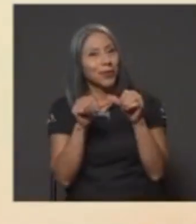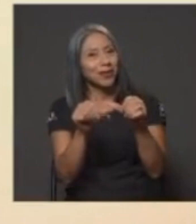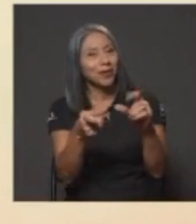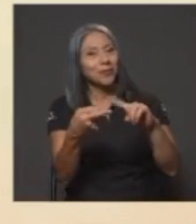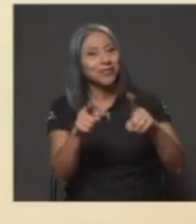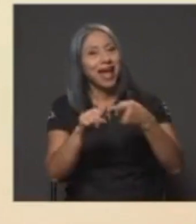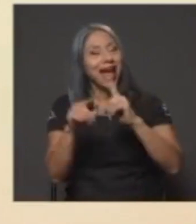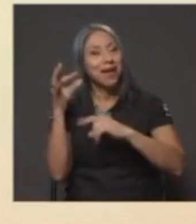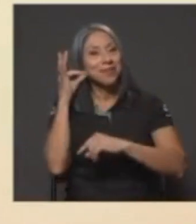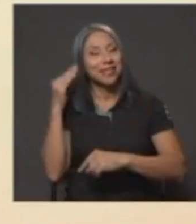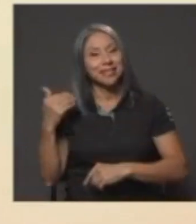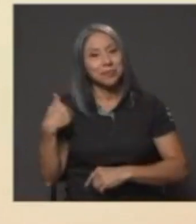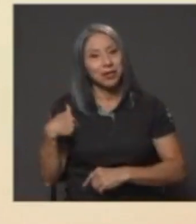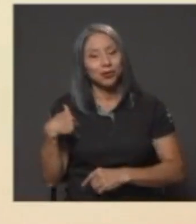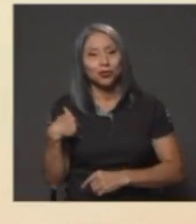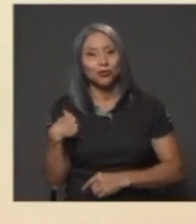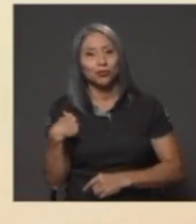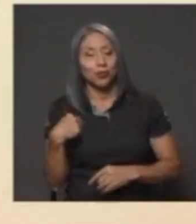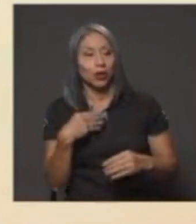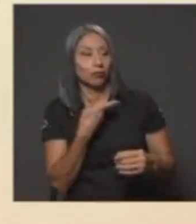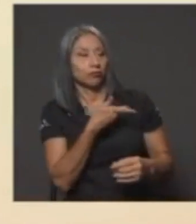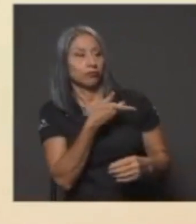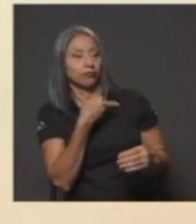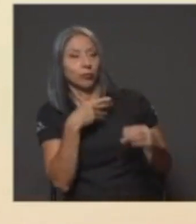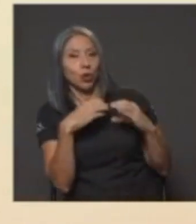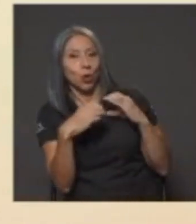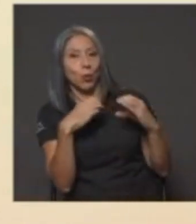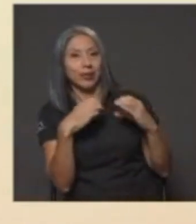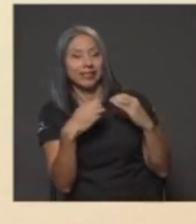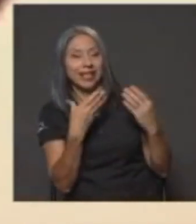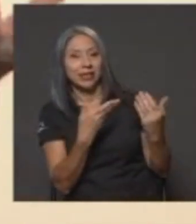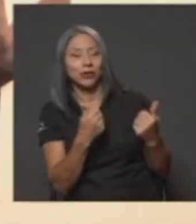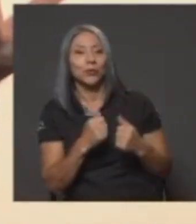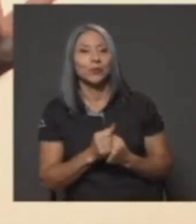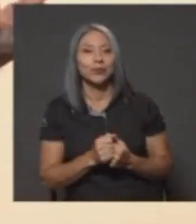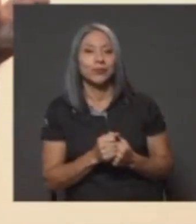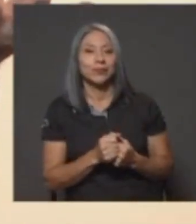Continuamos, amigas y amigos, conversando y